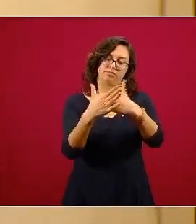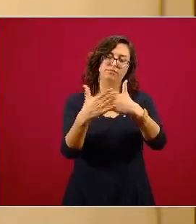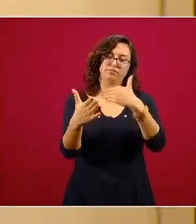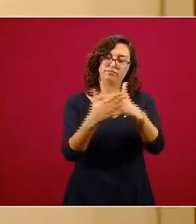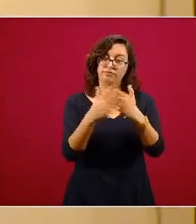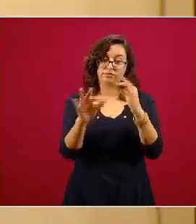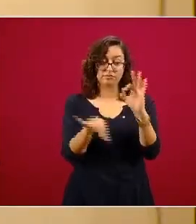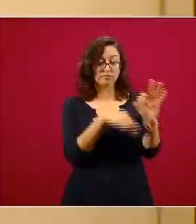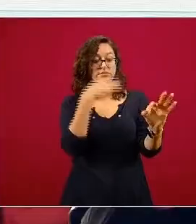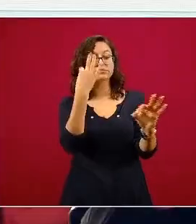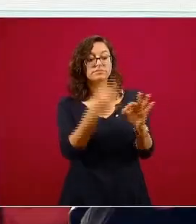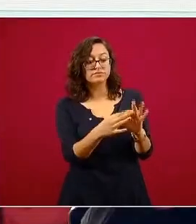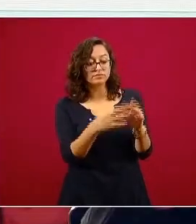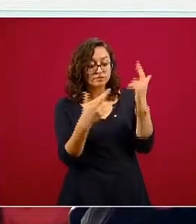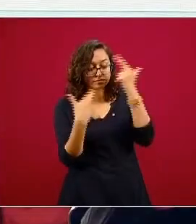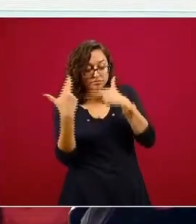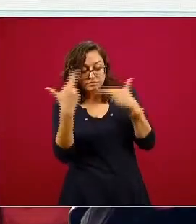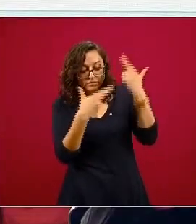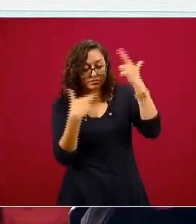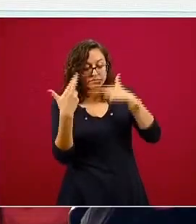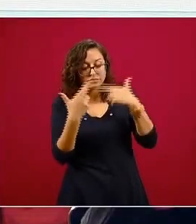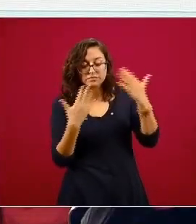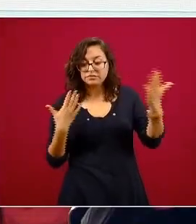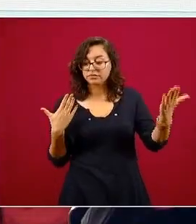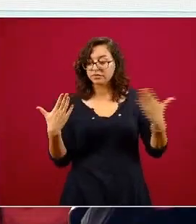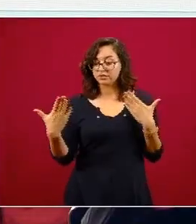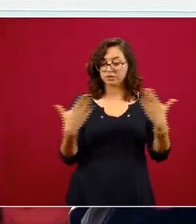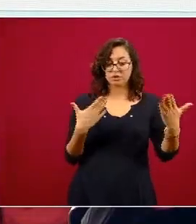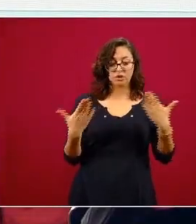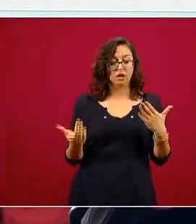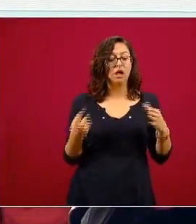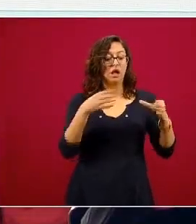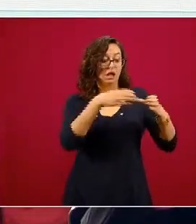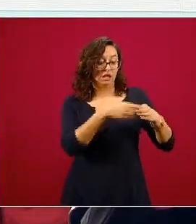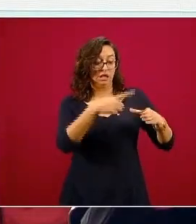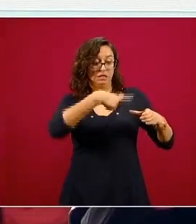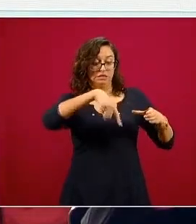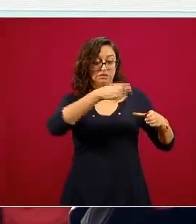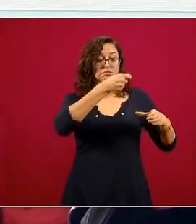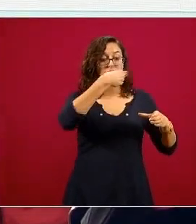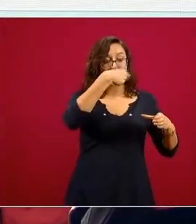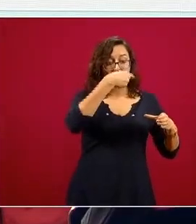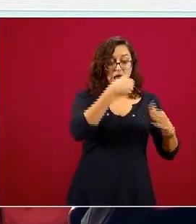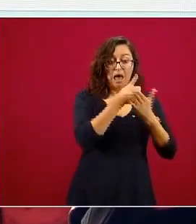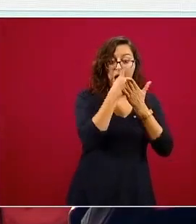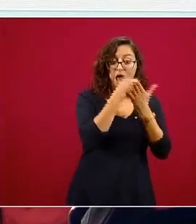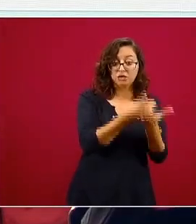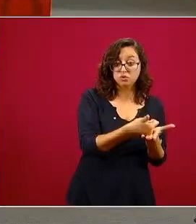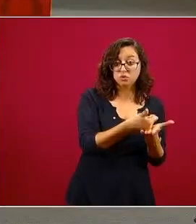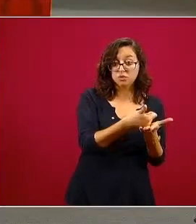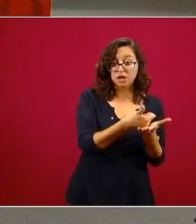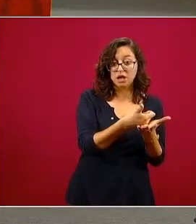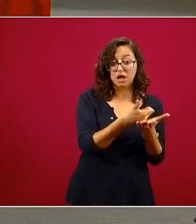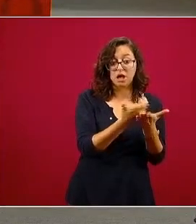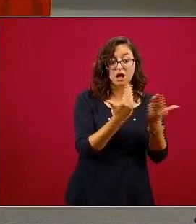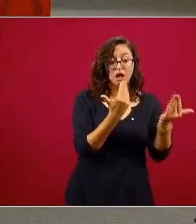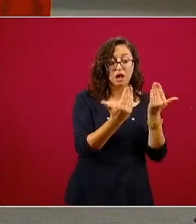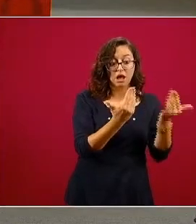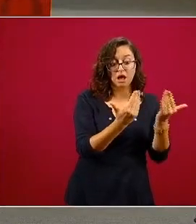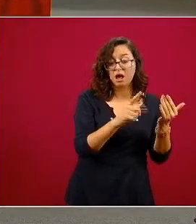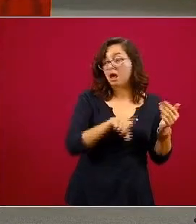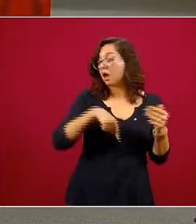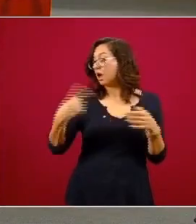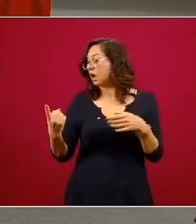podamos hacer los análisis para comparar los pacientes que recibieron los fármacos versus los pacientes